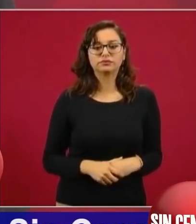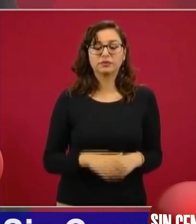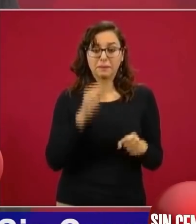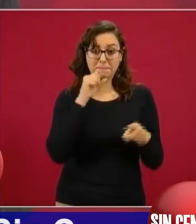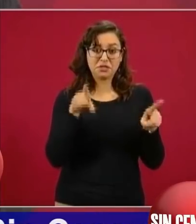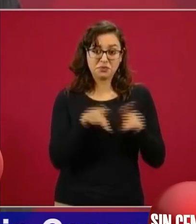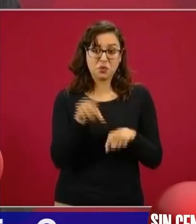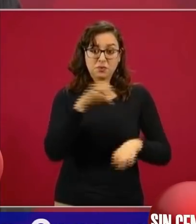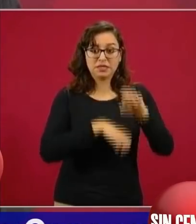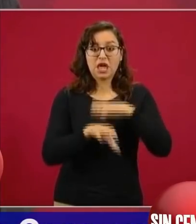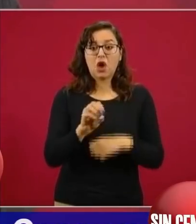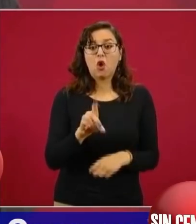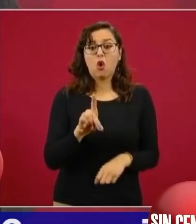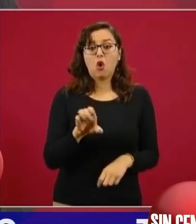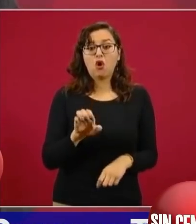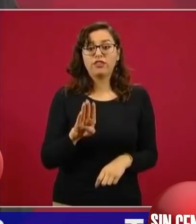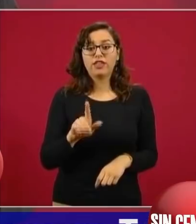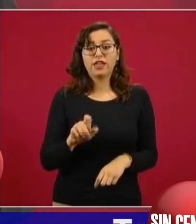sobornos,